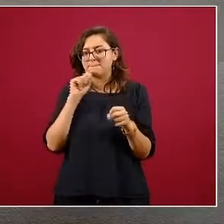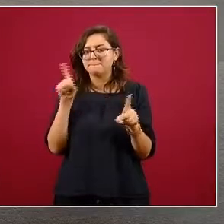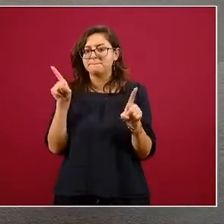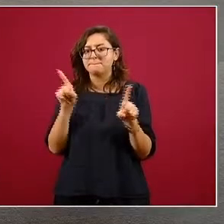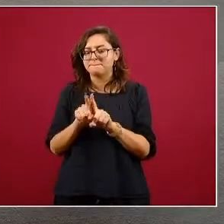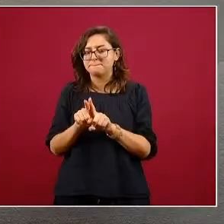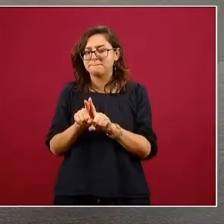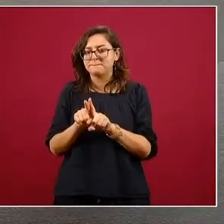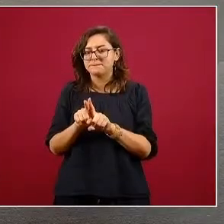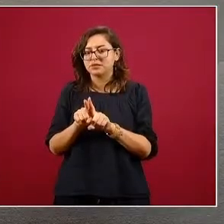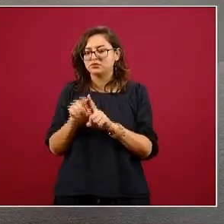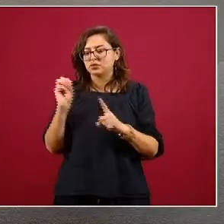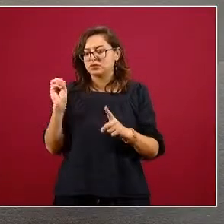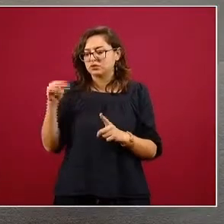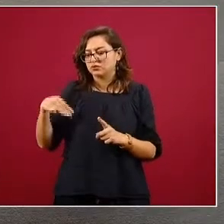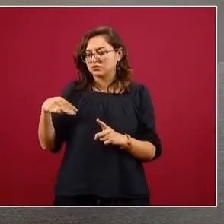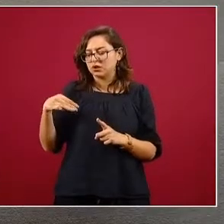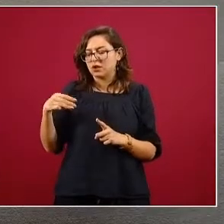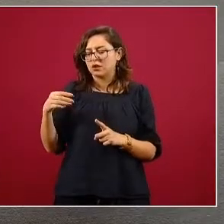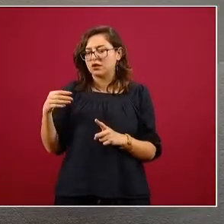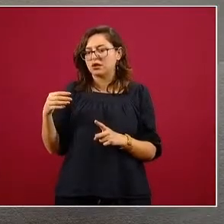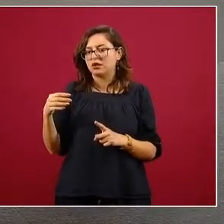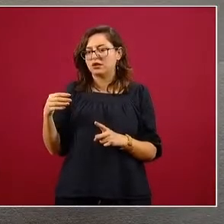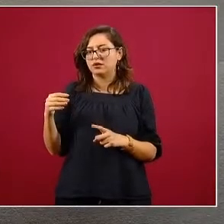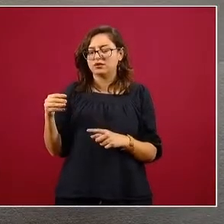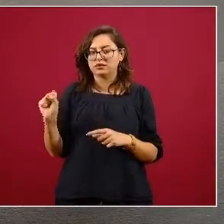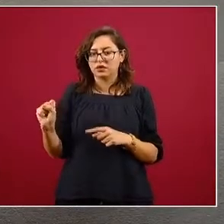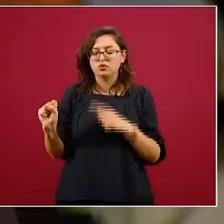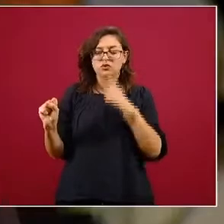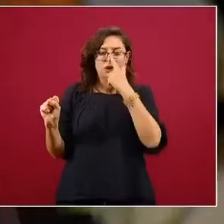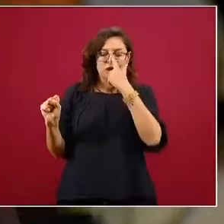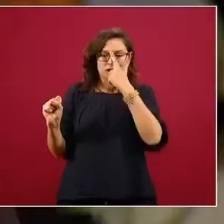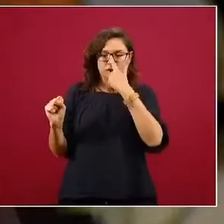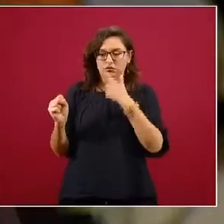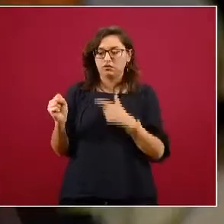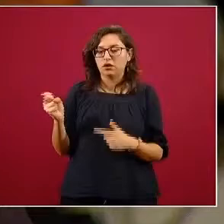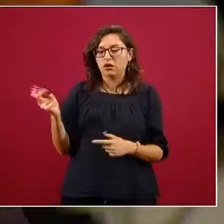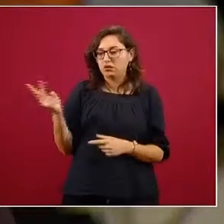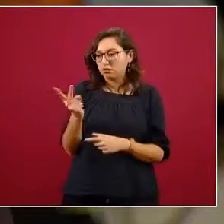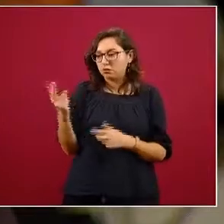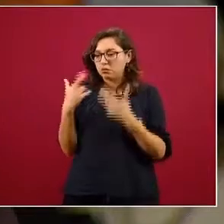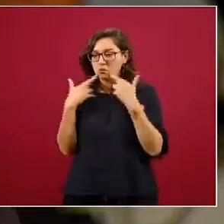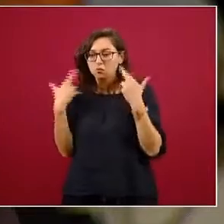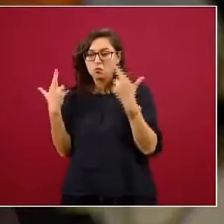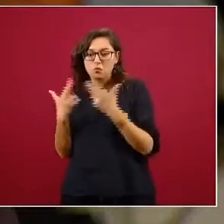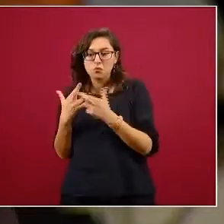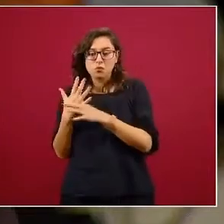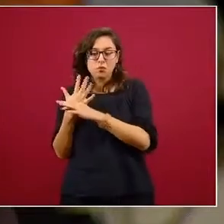Salud, donde las directoras decían que